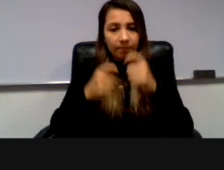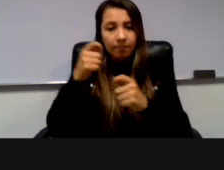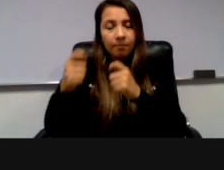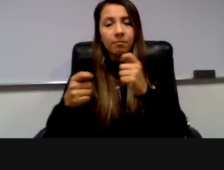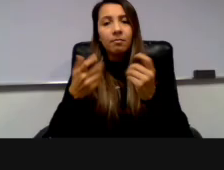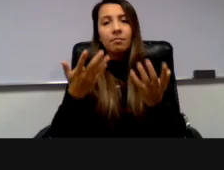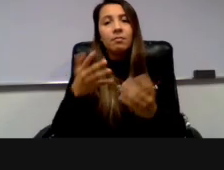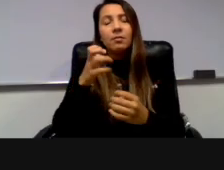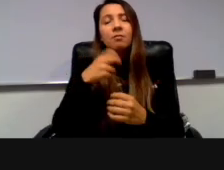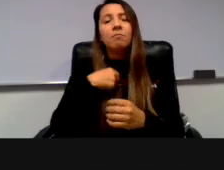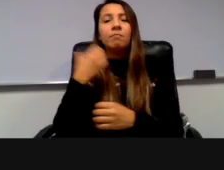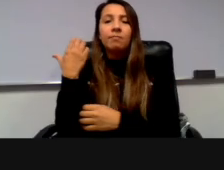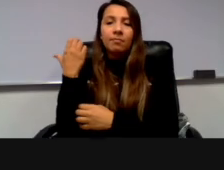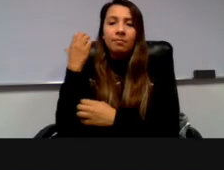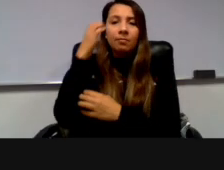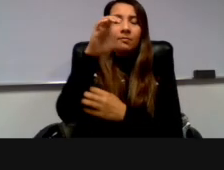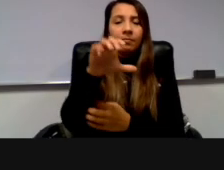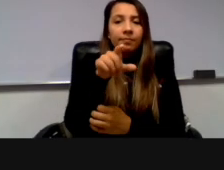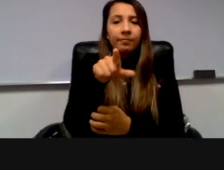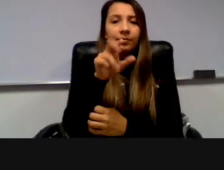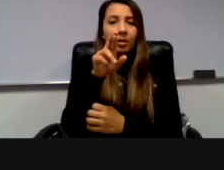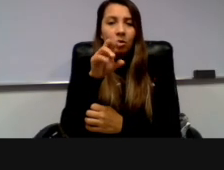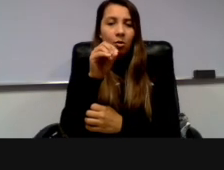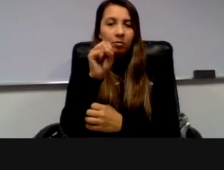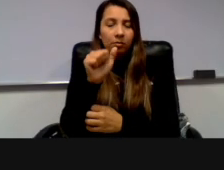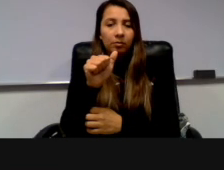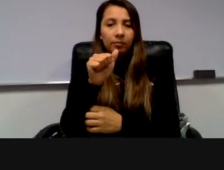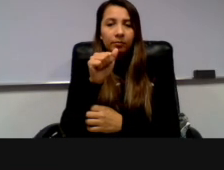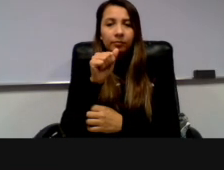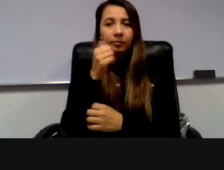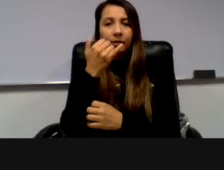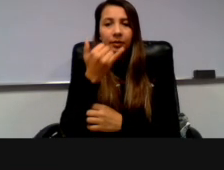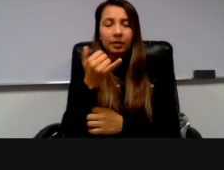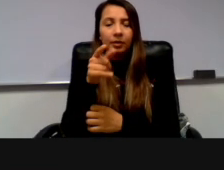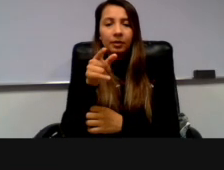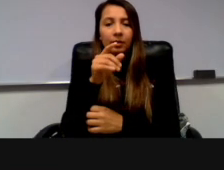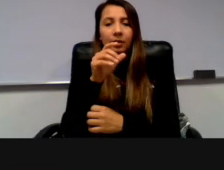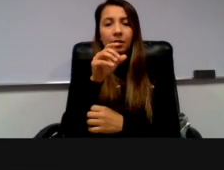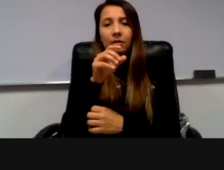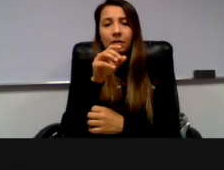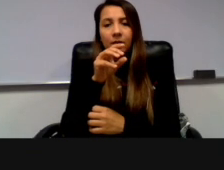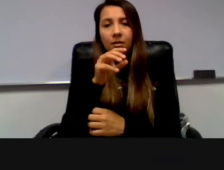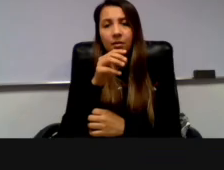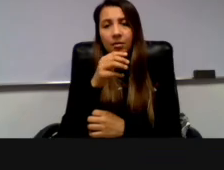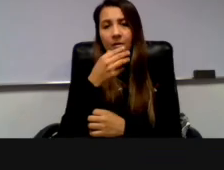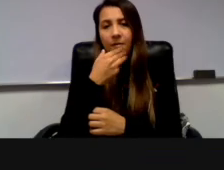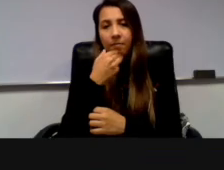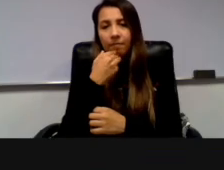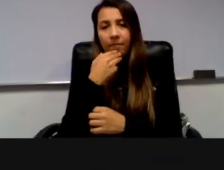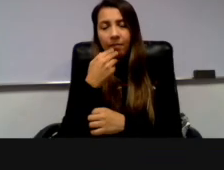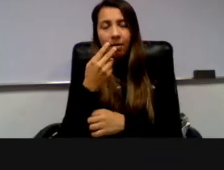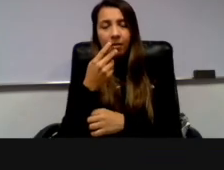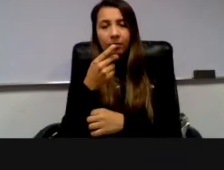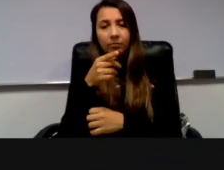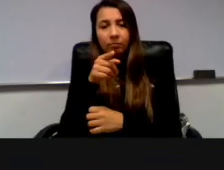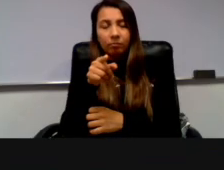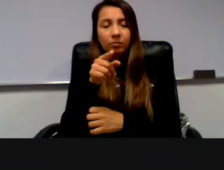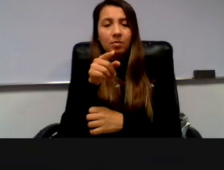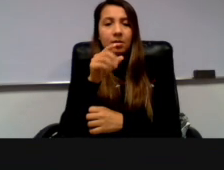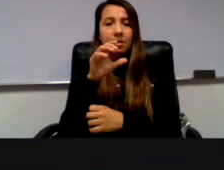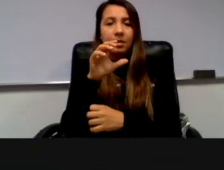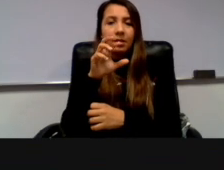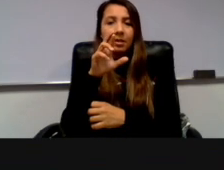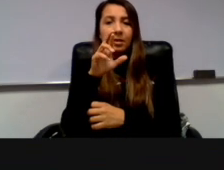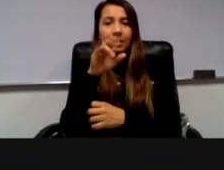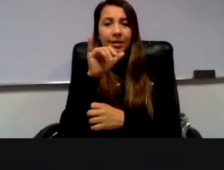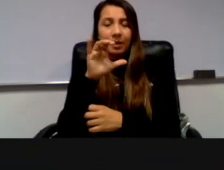esta famosísima imagen de Rosalind Franklin y Watson y Crick, con el artículo de Watson y Crick